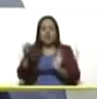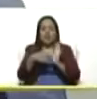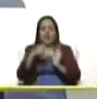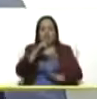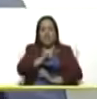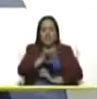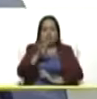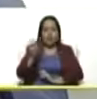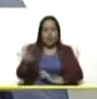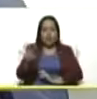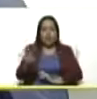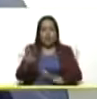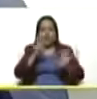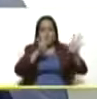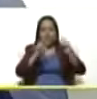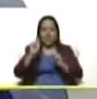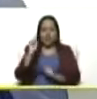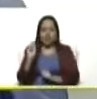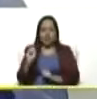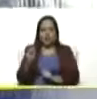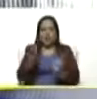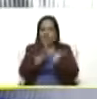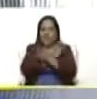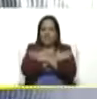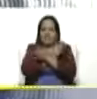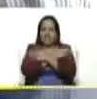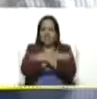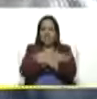2024. 90 puntos. Felicidades.